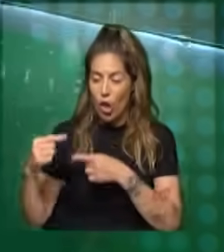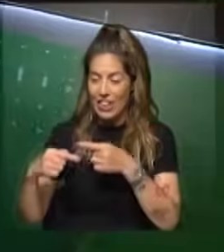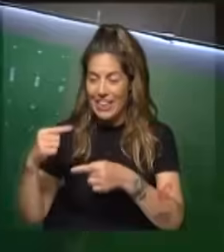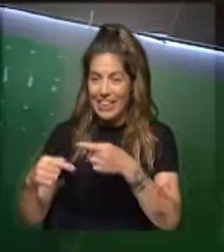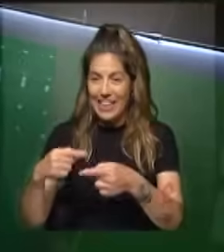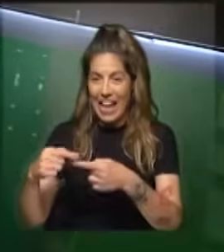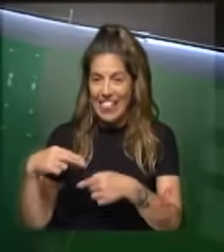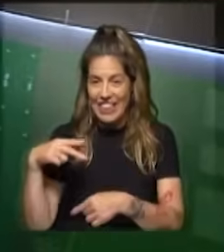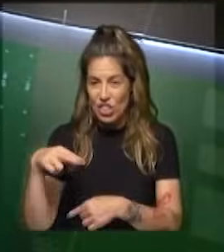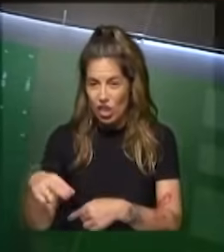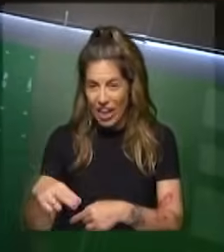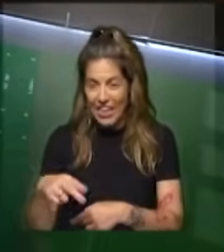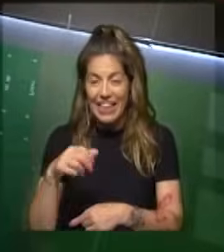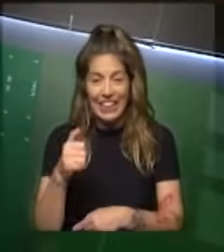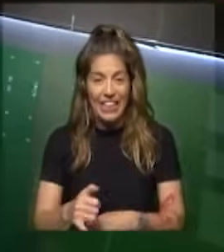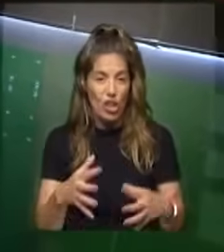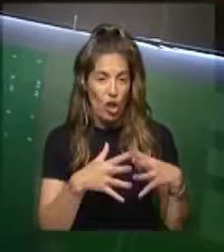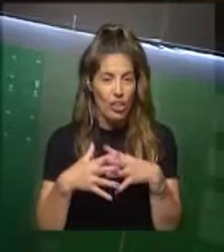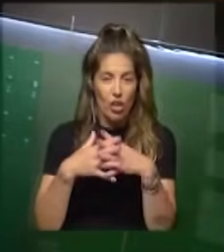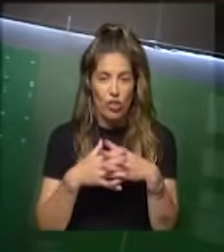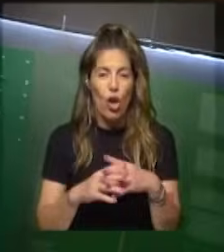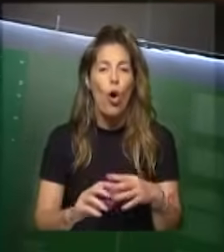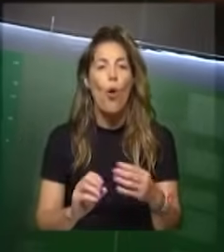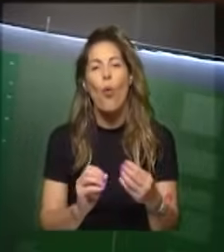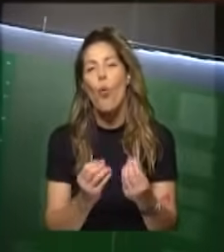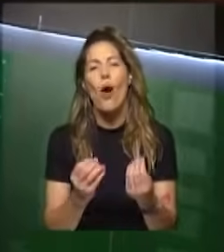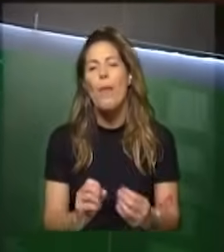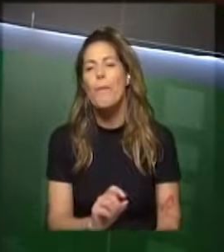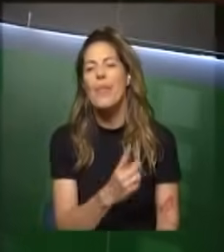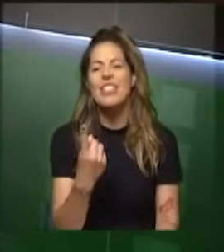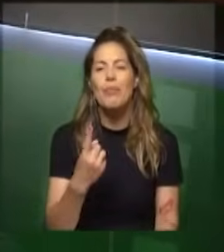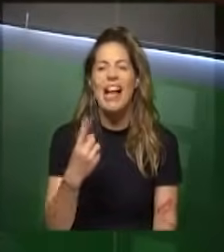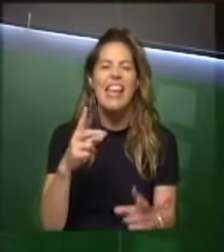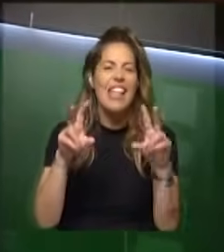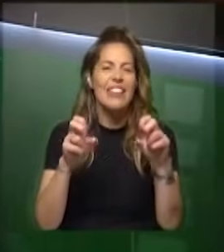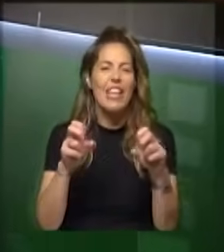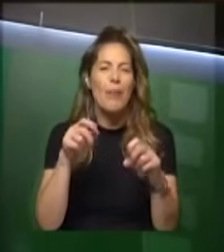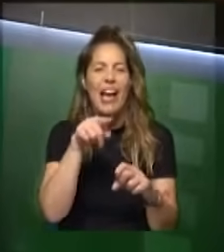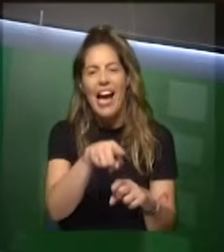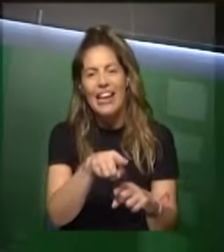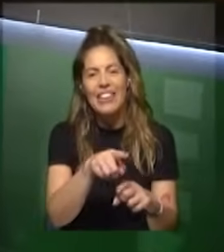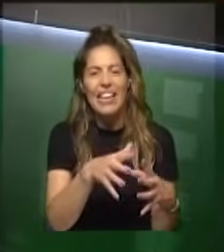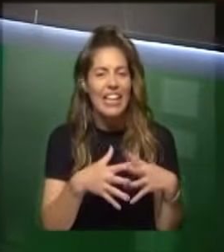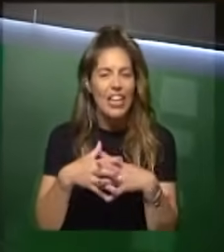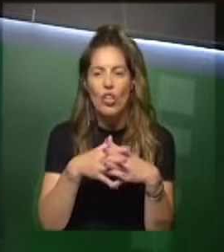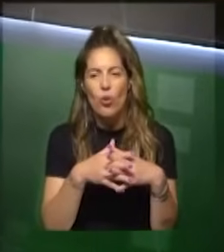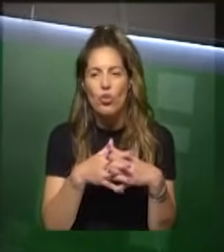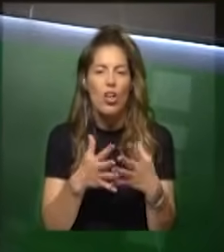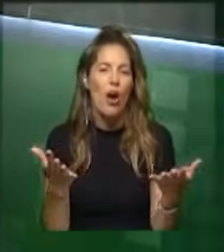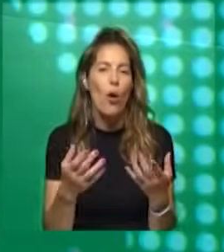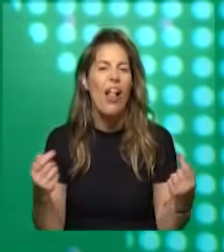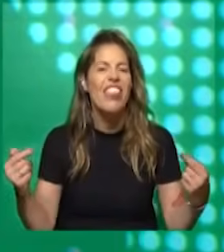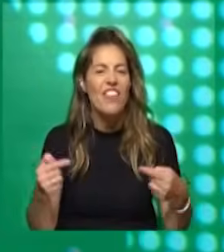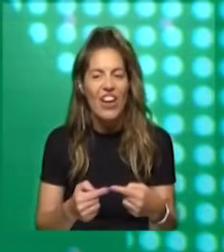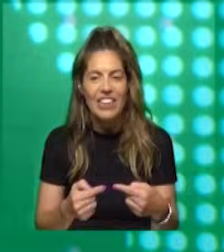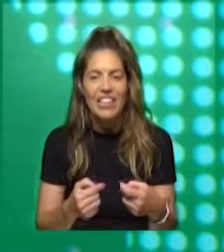Estados Unidos desde algún punto de vista. ¿Cuáles son los principales temas que ocupan la agenda electoral estadounidense por estas horas? ¿Cuál es el debate que se da